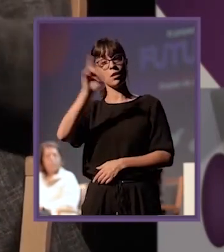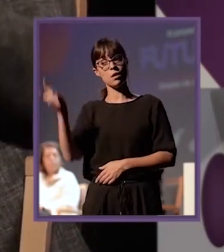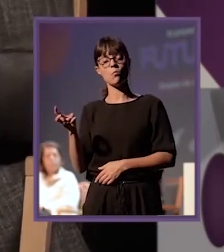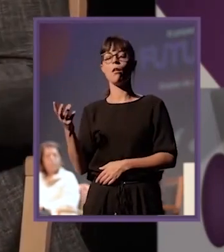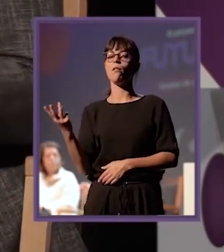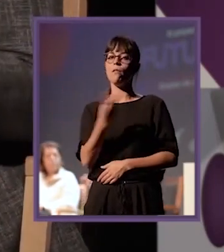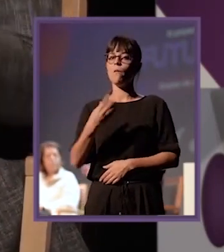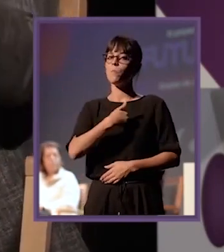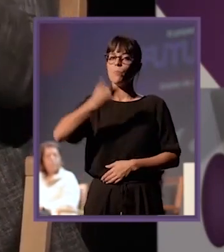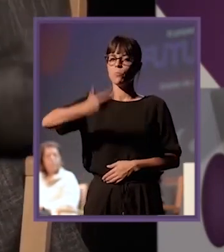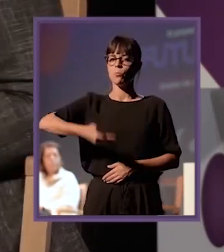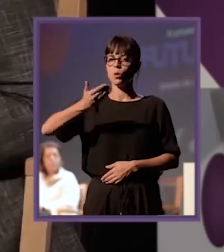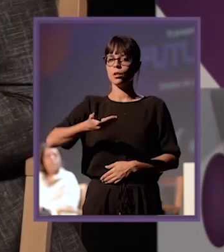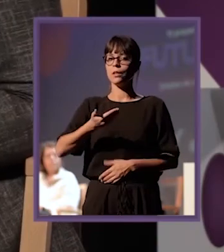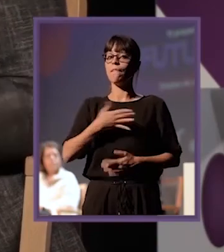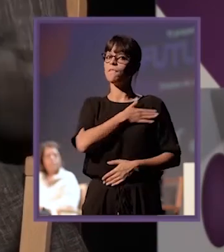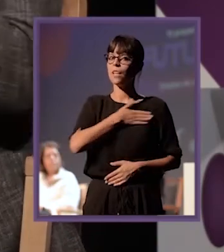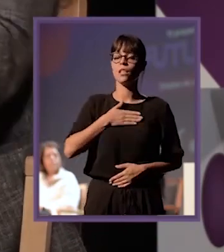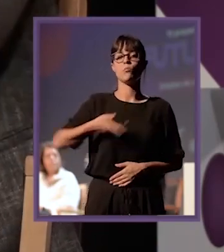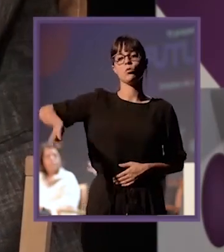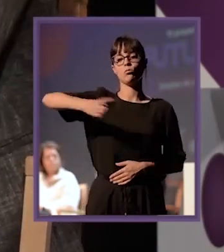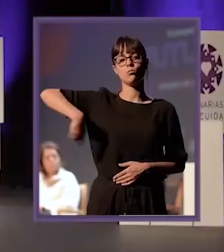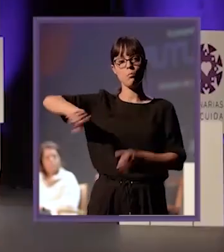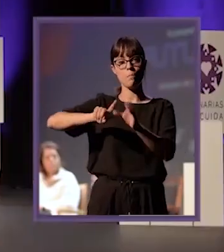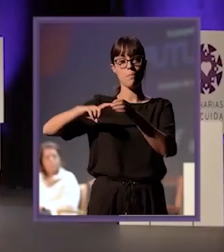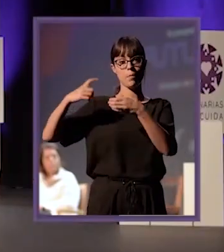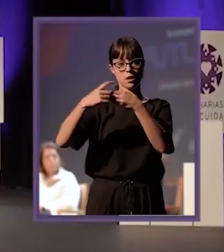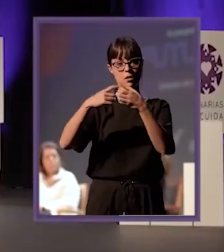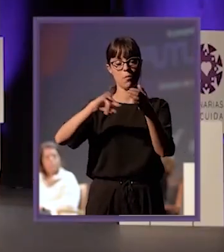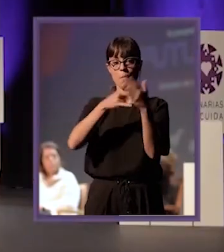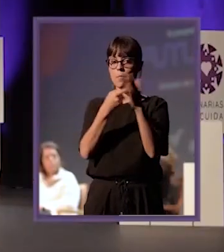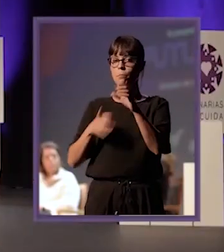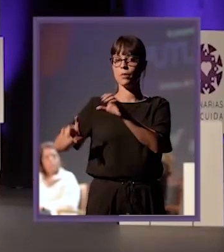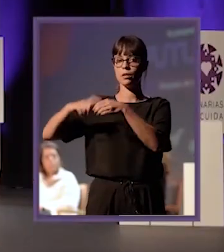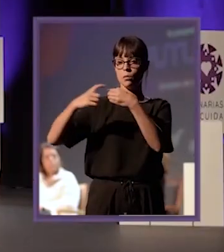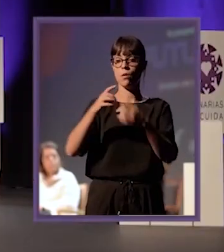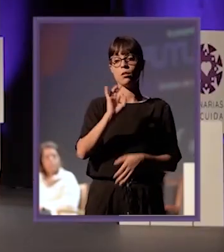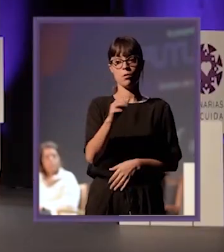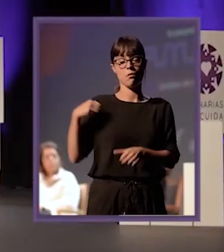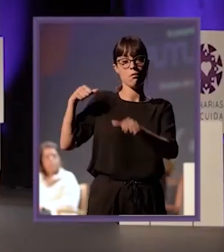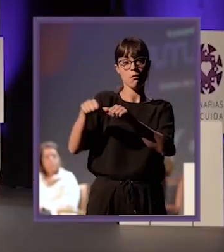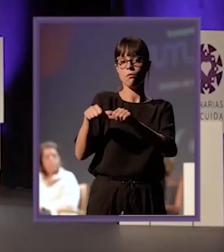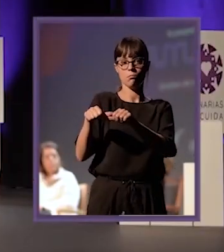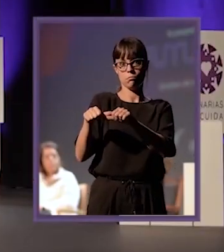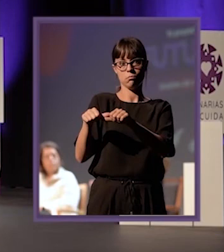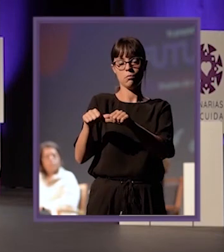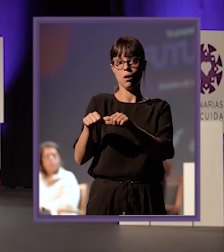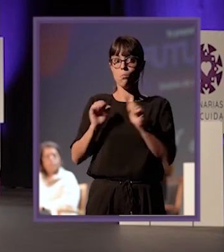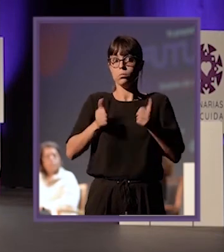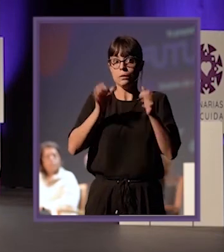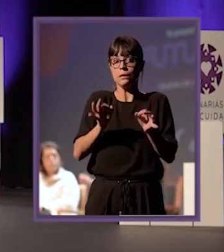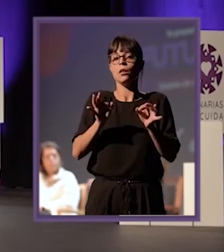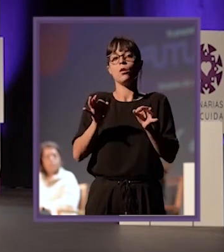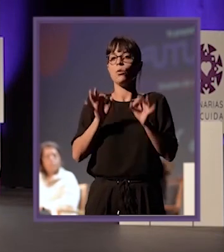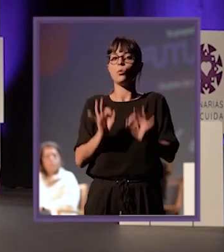pretendemos, y desde aquí hago un llamamiento, a unirlos a este plan. Es verdad que este plan está empezando, es verdad que hasta ahora hemos estado con las fichas,